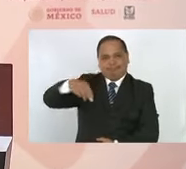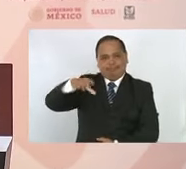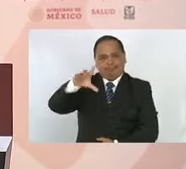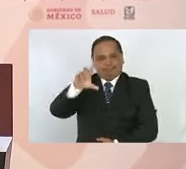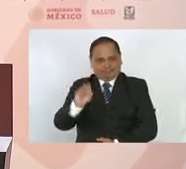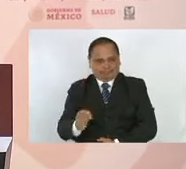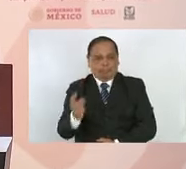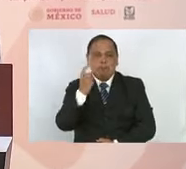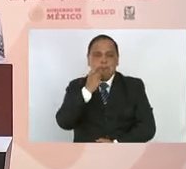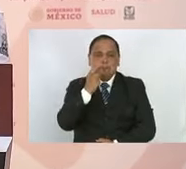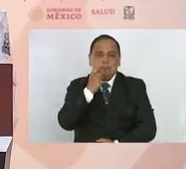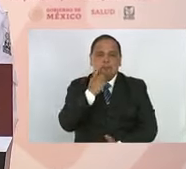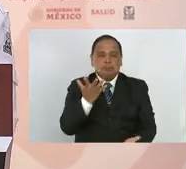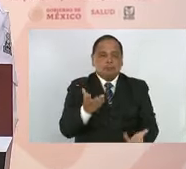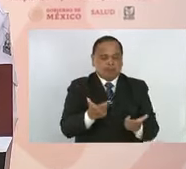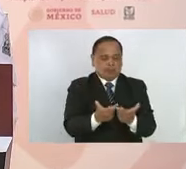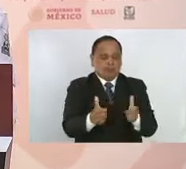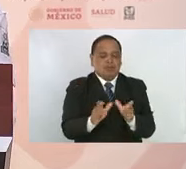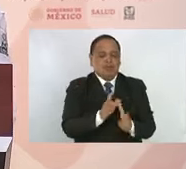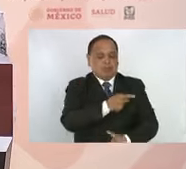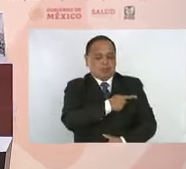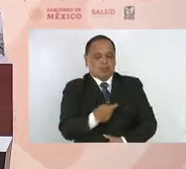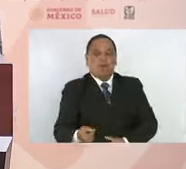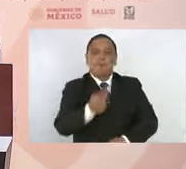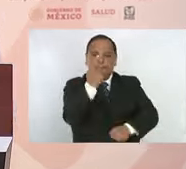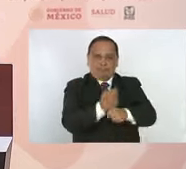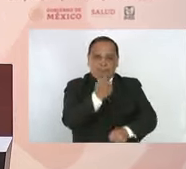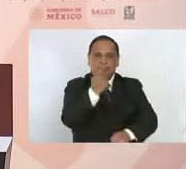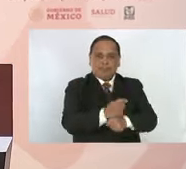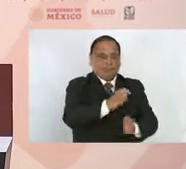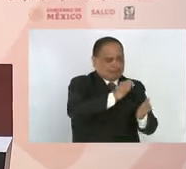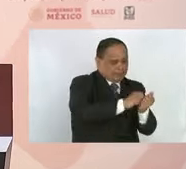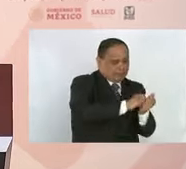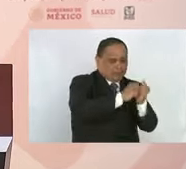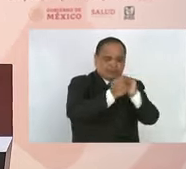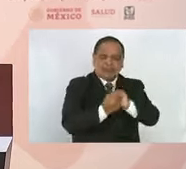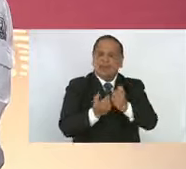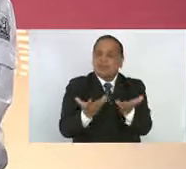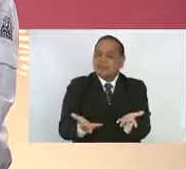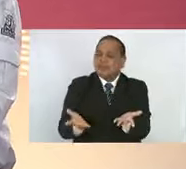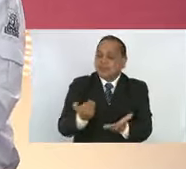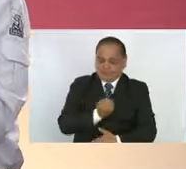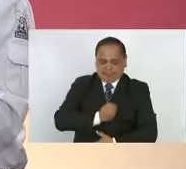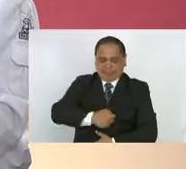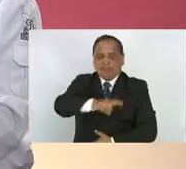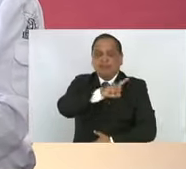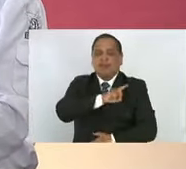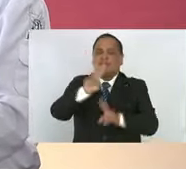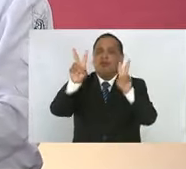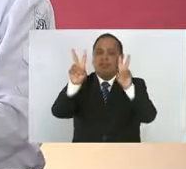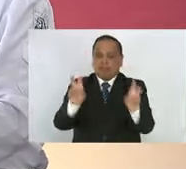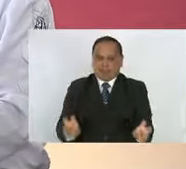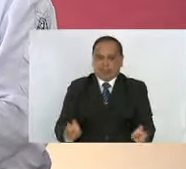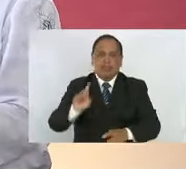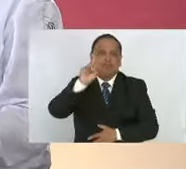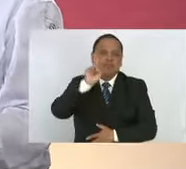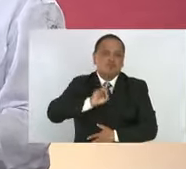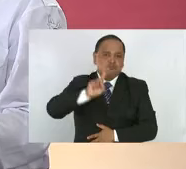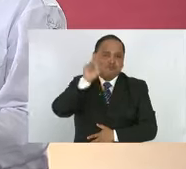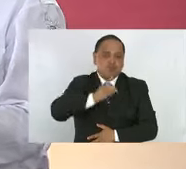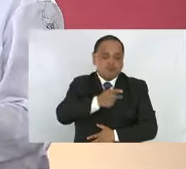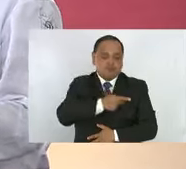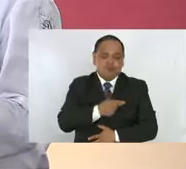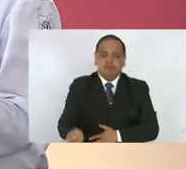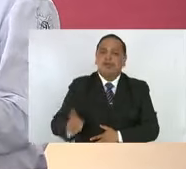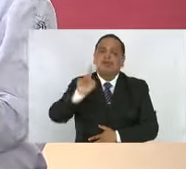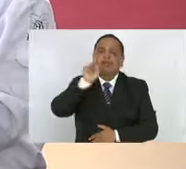primero los pobres, traducida al aspecto de la salud, significa primero las mujeres pobres y embarazadas,